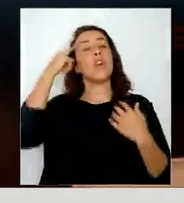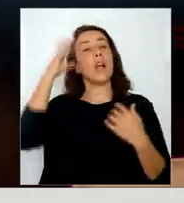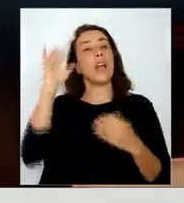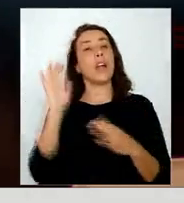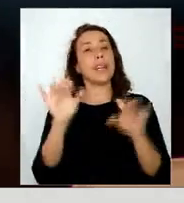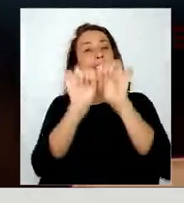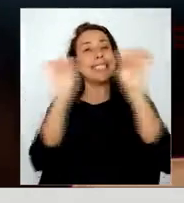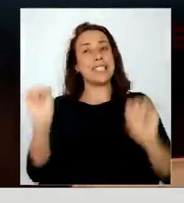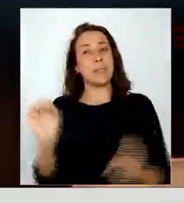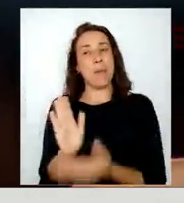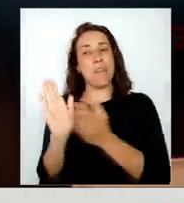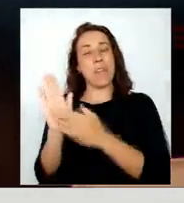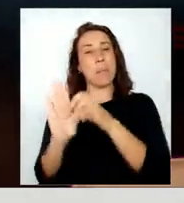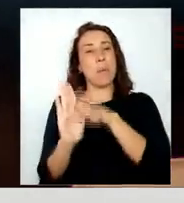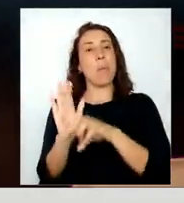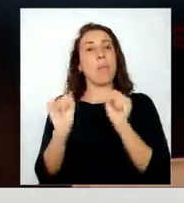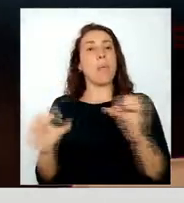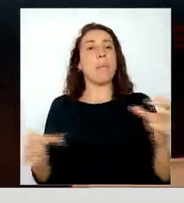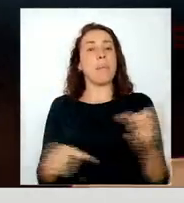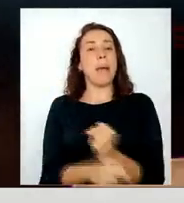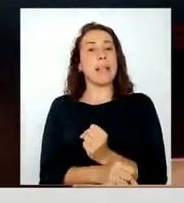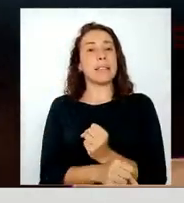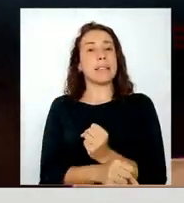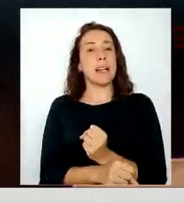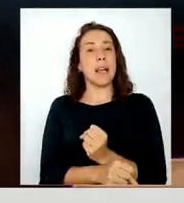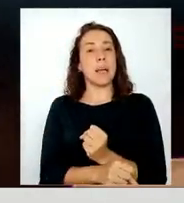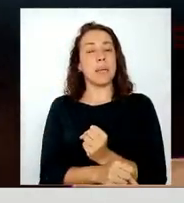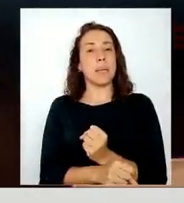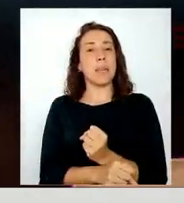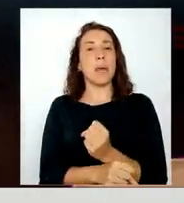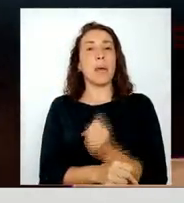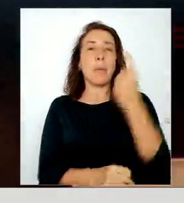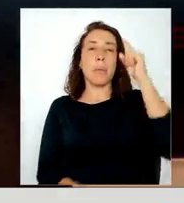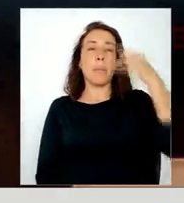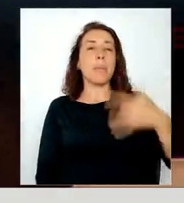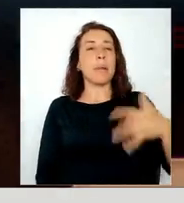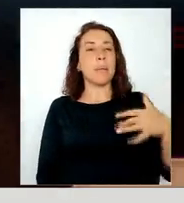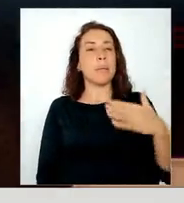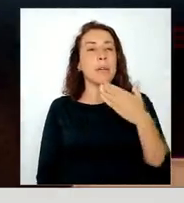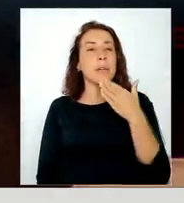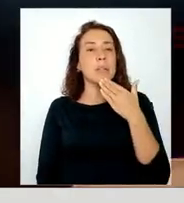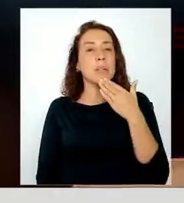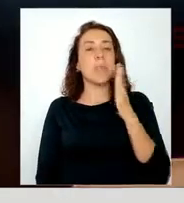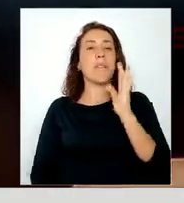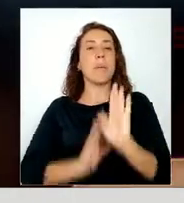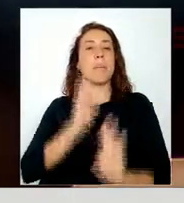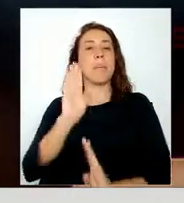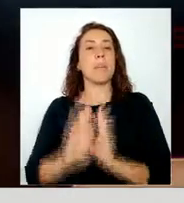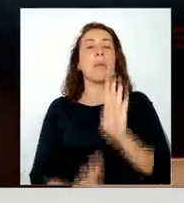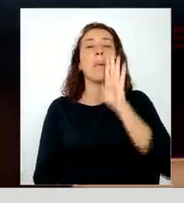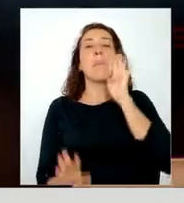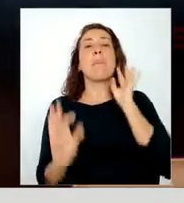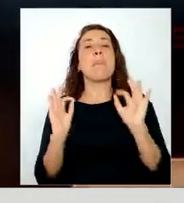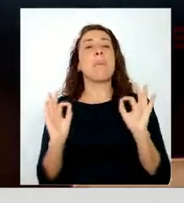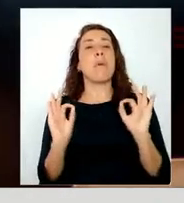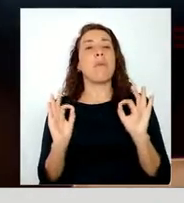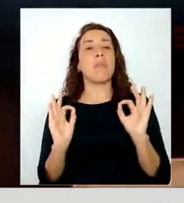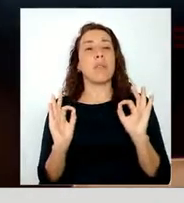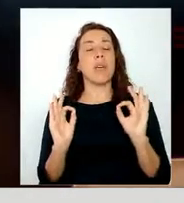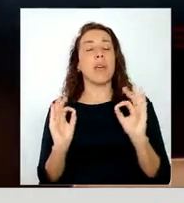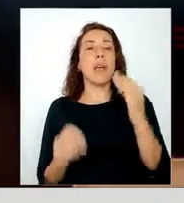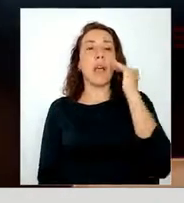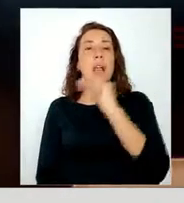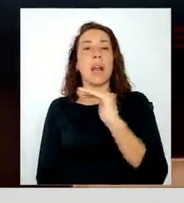agilizar procedimiento pero lo más importante también es resguardar la probidad donde niños niñas